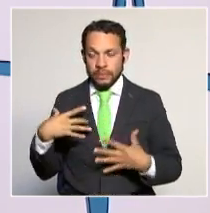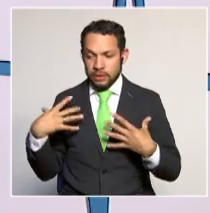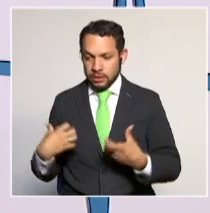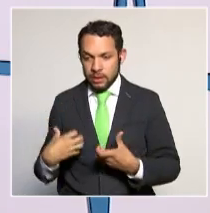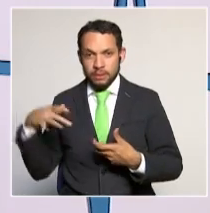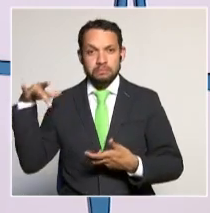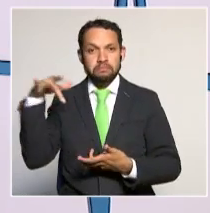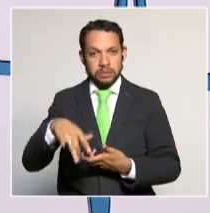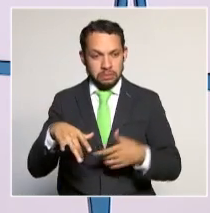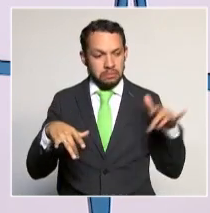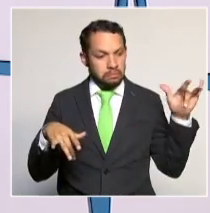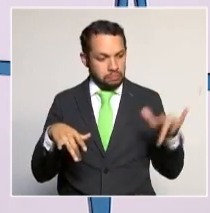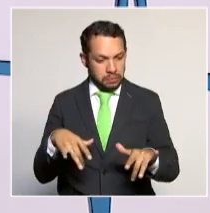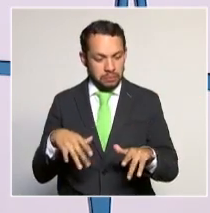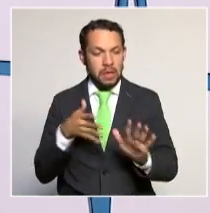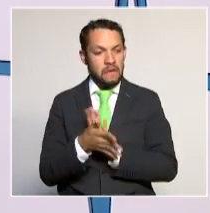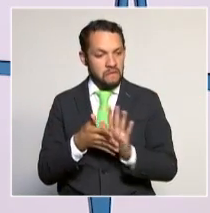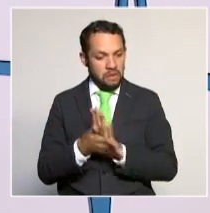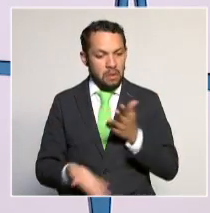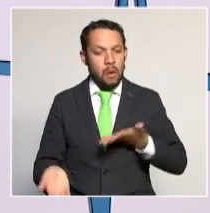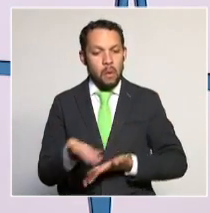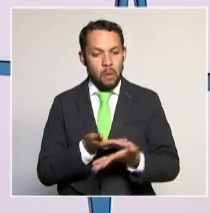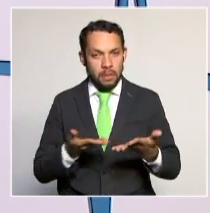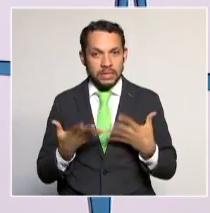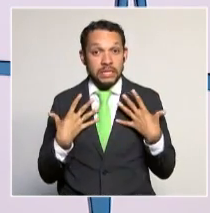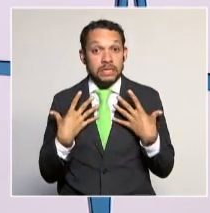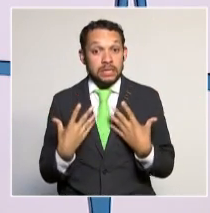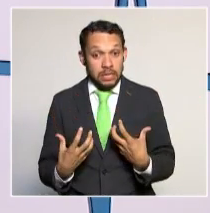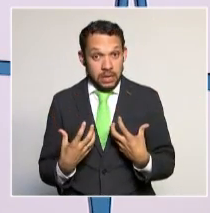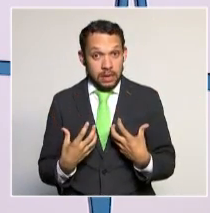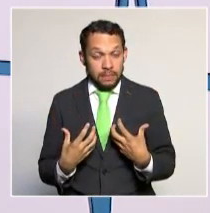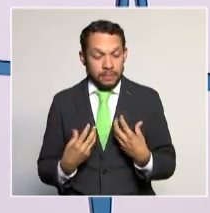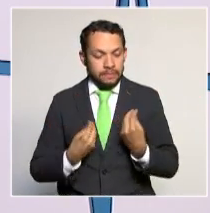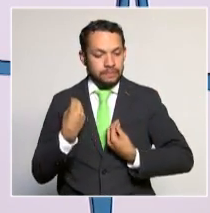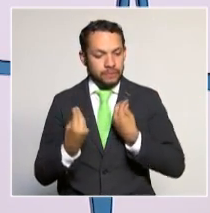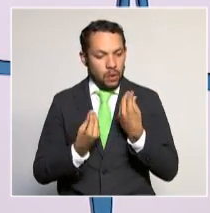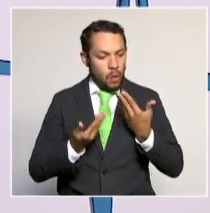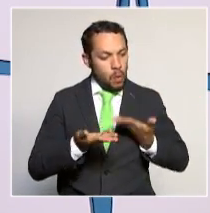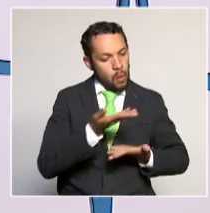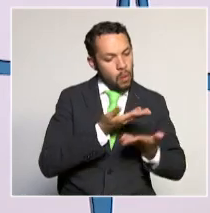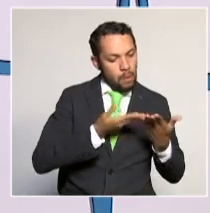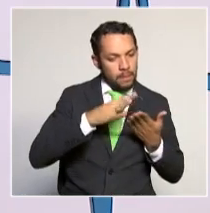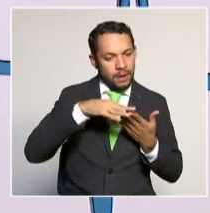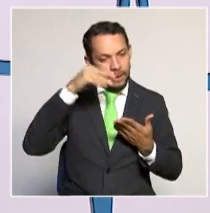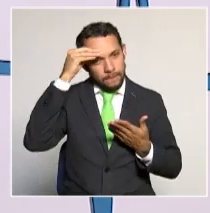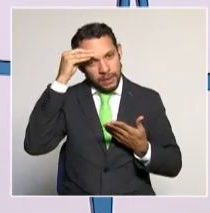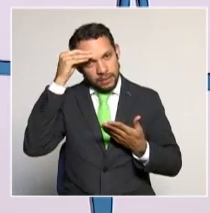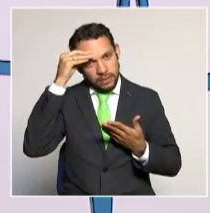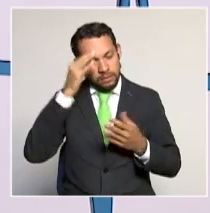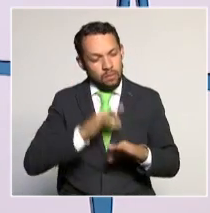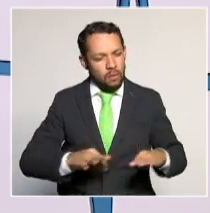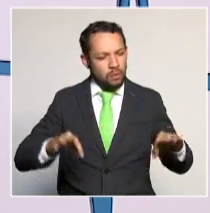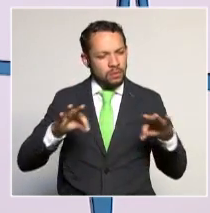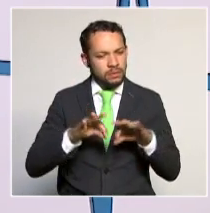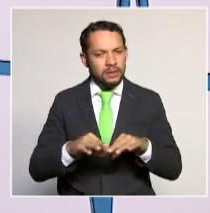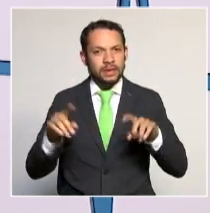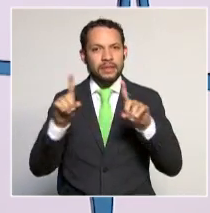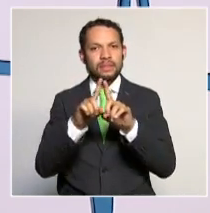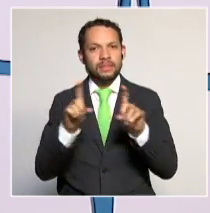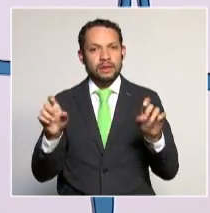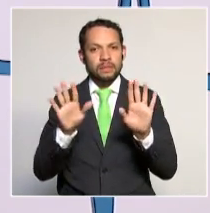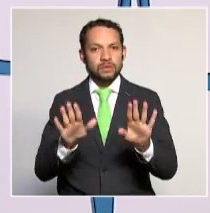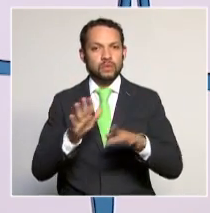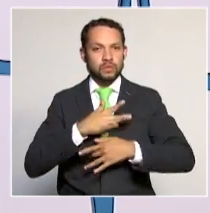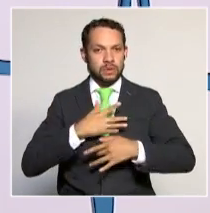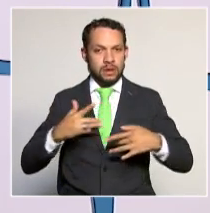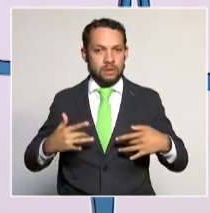médicos de diferentes especialidades, queremos que ustedes se familiaricen y conozcan un poco más del tema de la